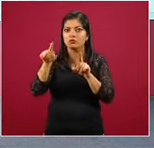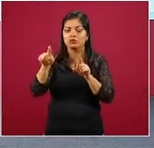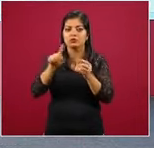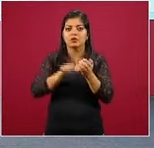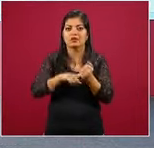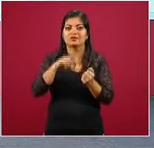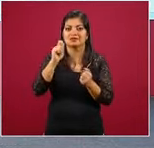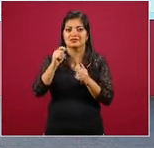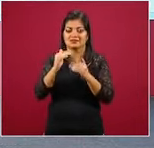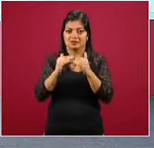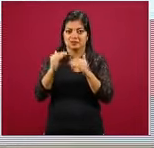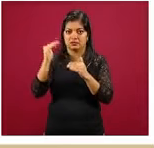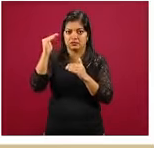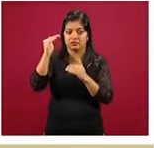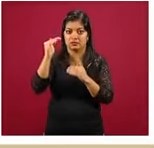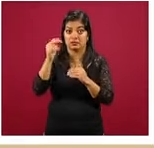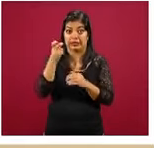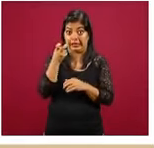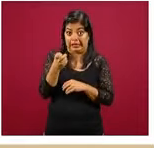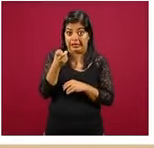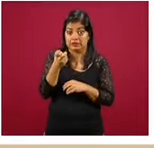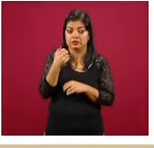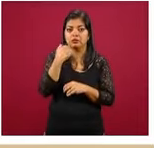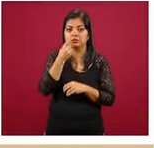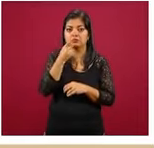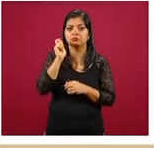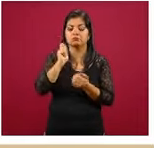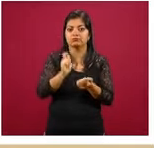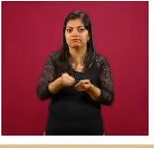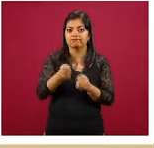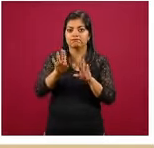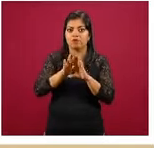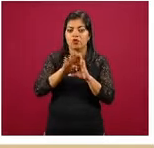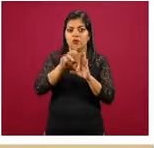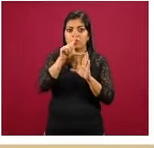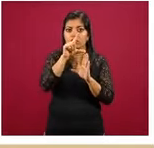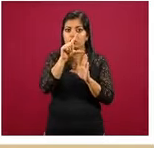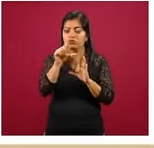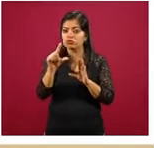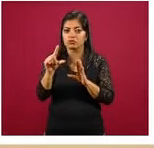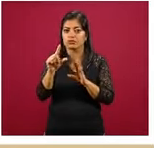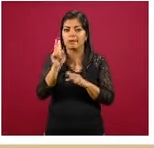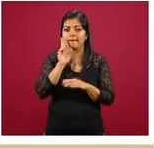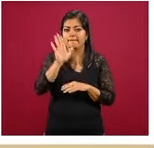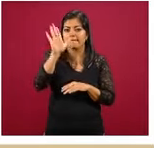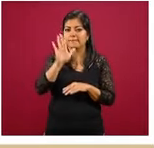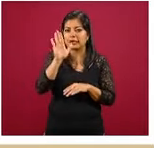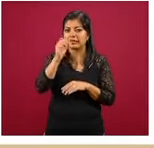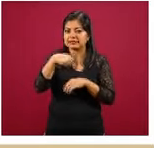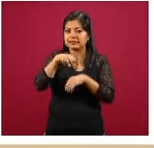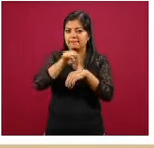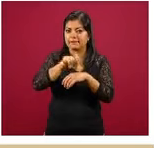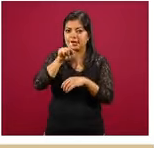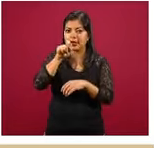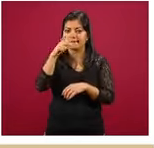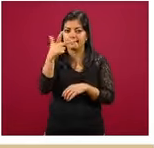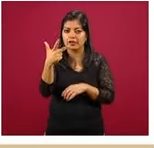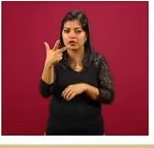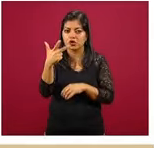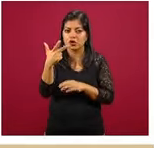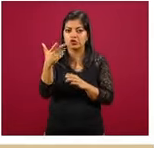parte superior, que no evidencia un descenso, más bien pudiéramos notar un poco en la semana 28 un